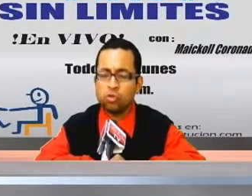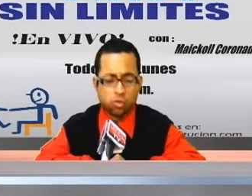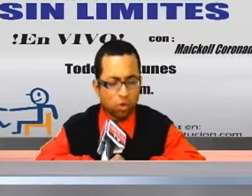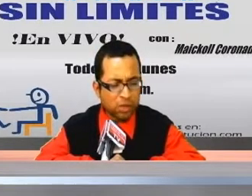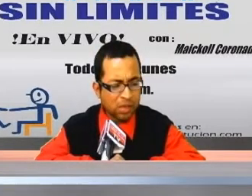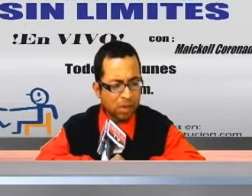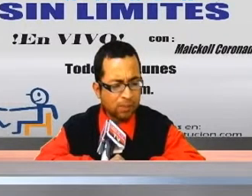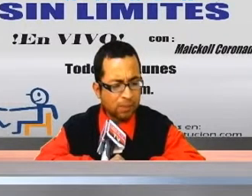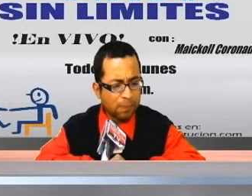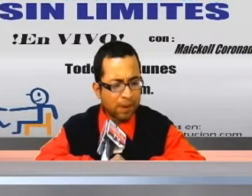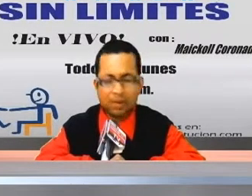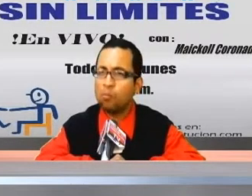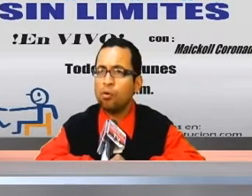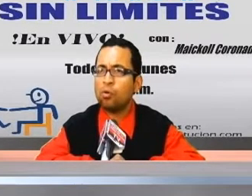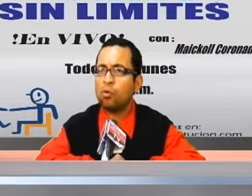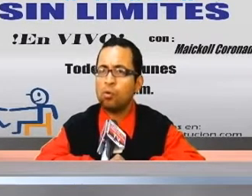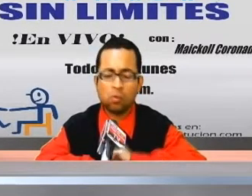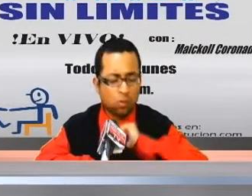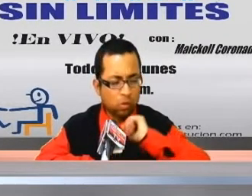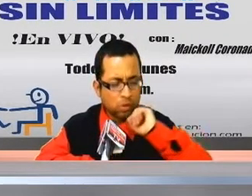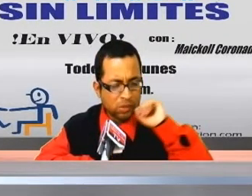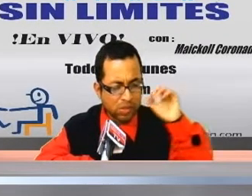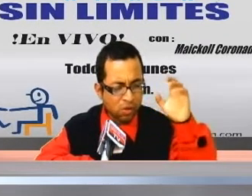Donde yo quisiera realmente para que un poco,